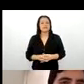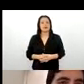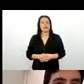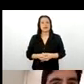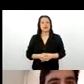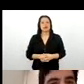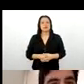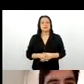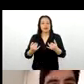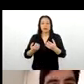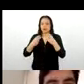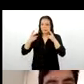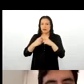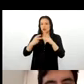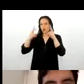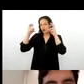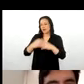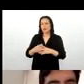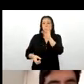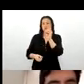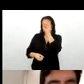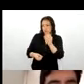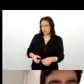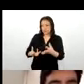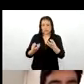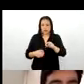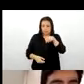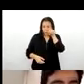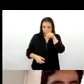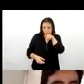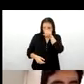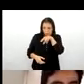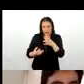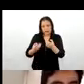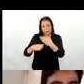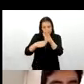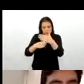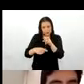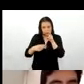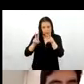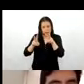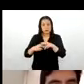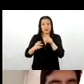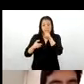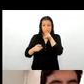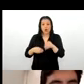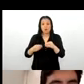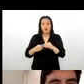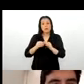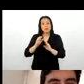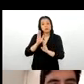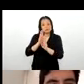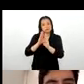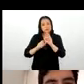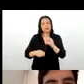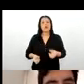Pasando al tema de, por ejemplo, las estadísticas. Esto quería compartir con ustedes. Si ustedes ven acá la evolución del flujo